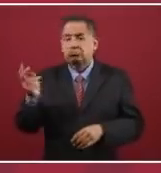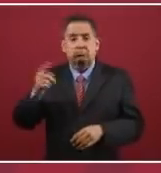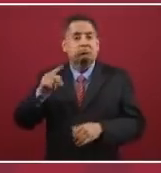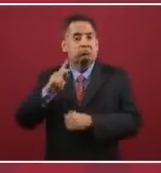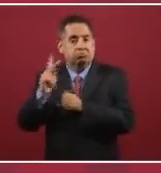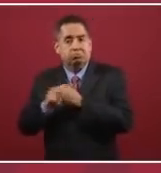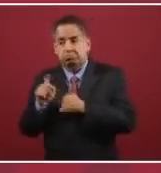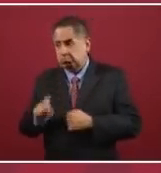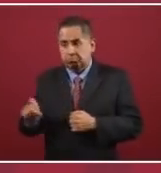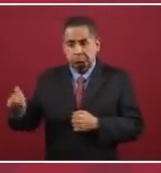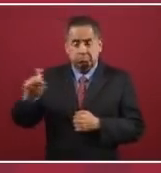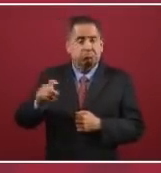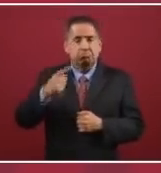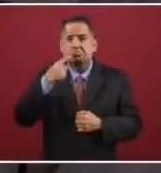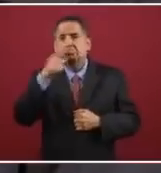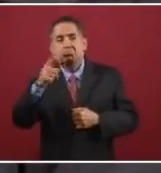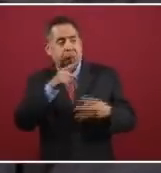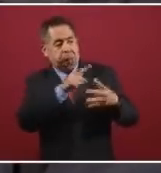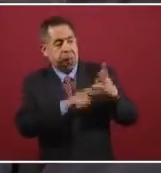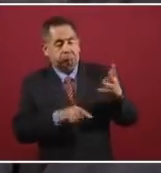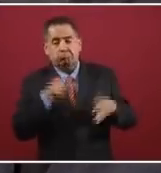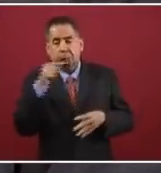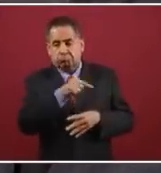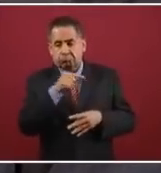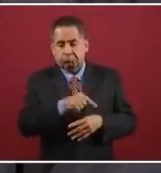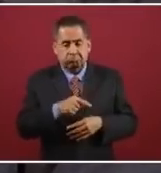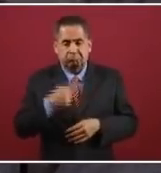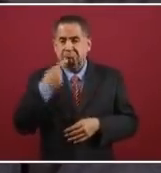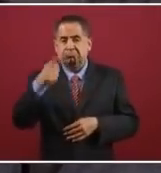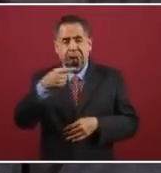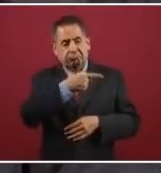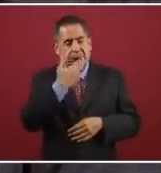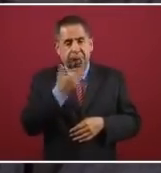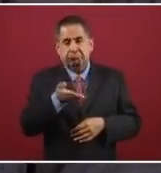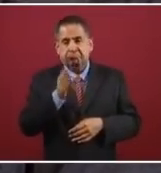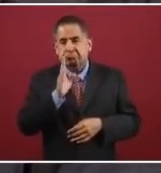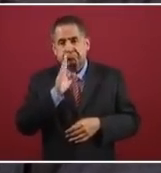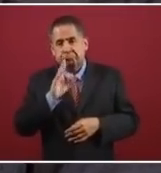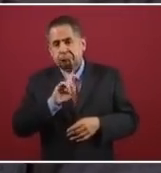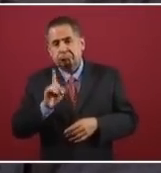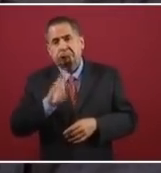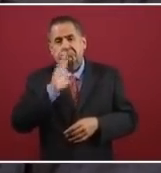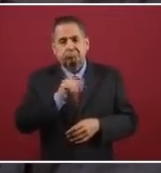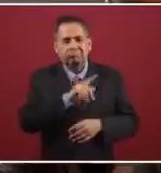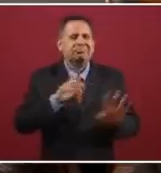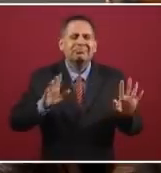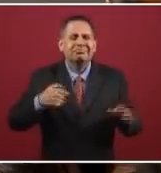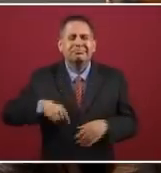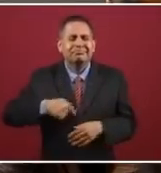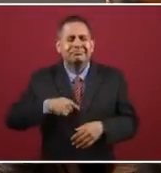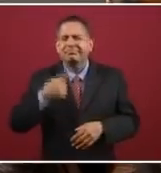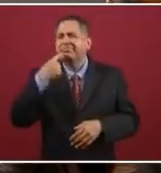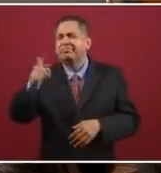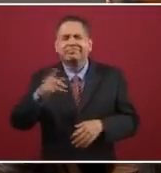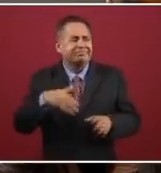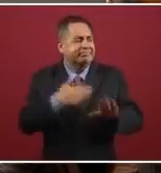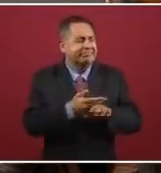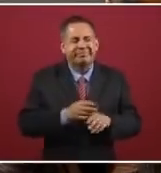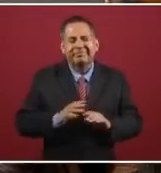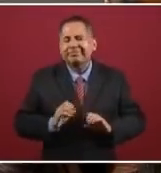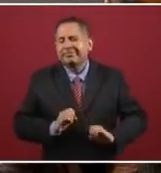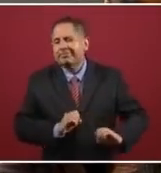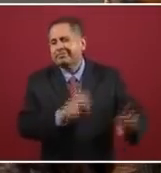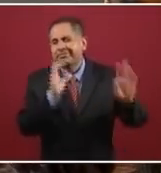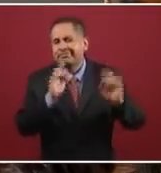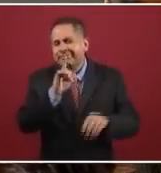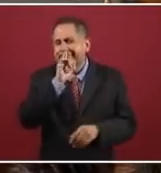país, a las calificadoras. Nosotros no vamos a meternos